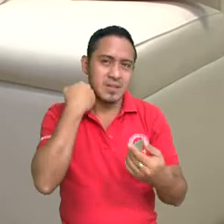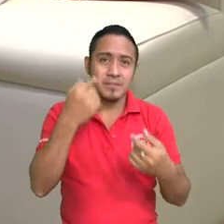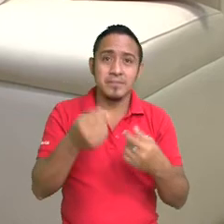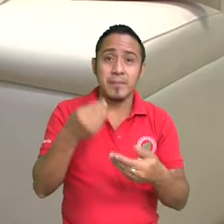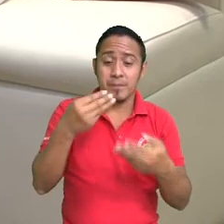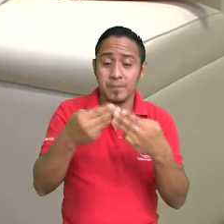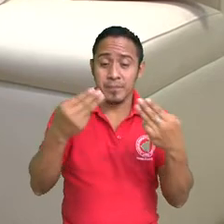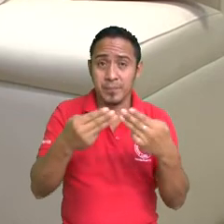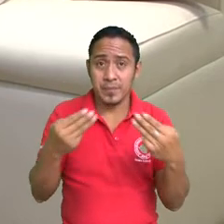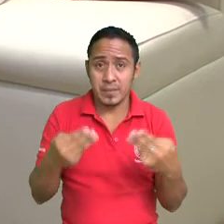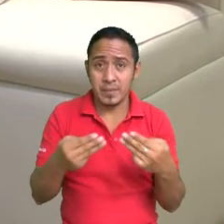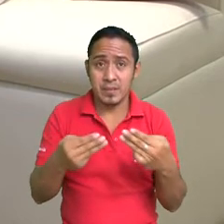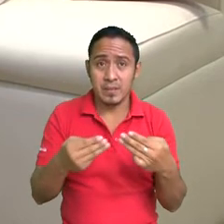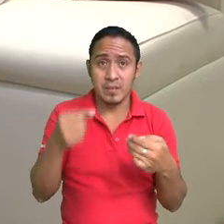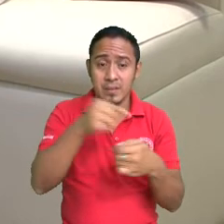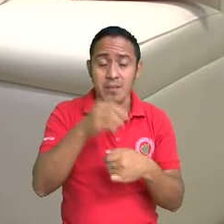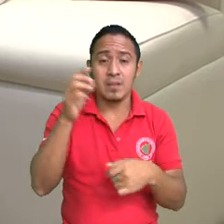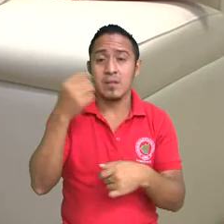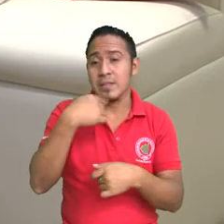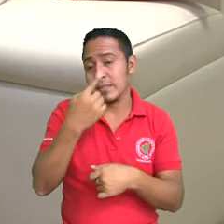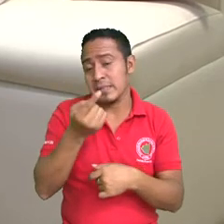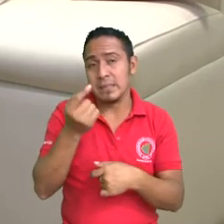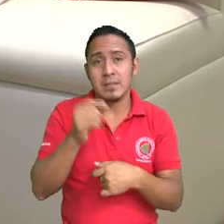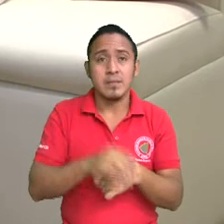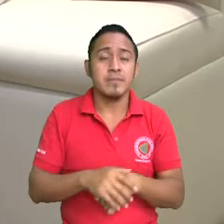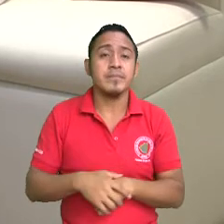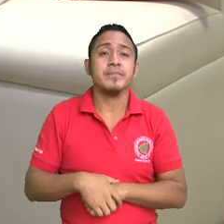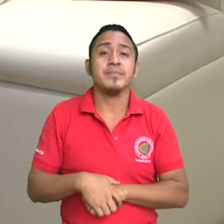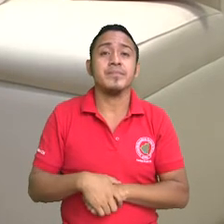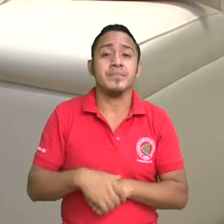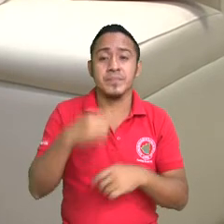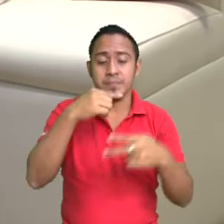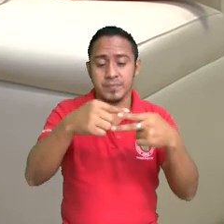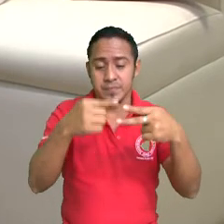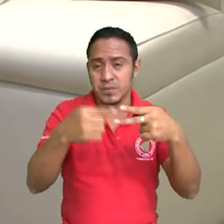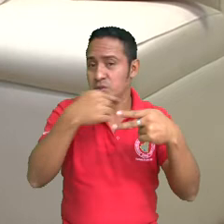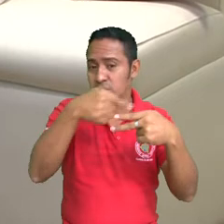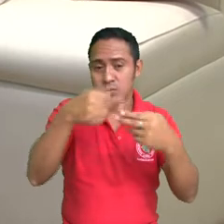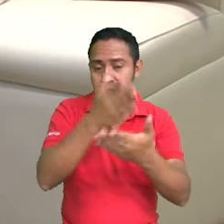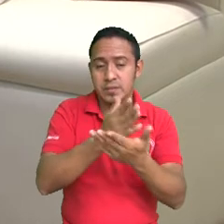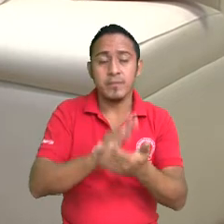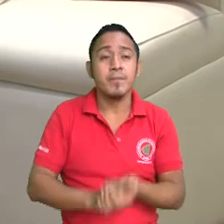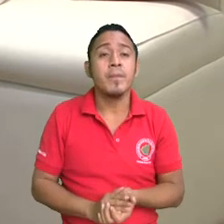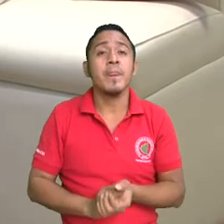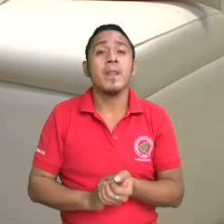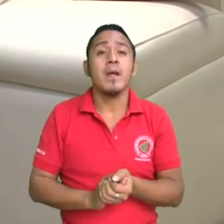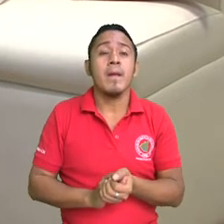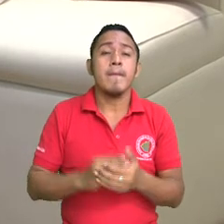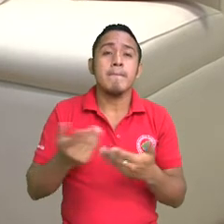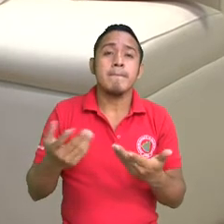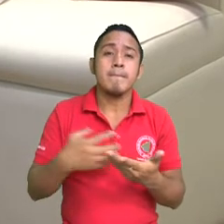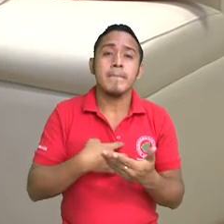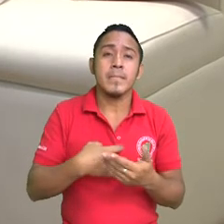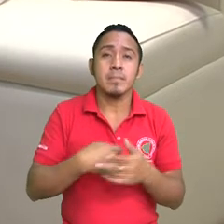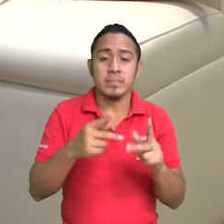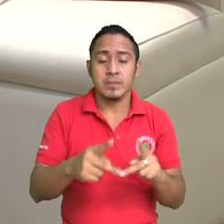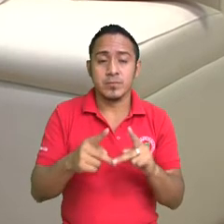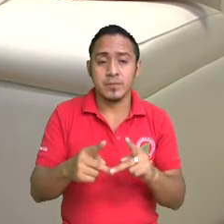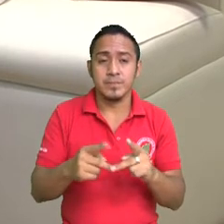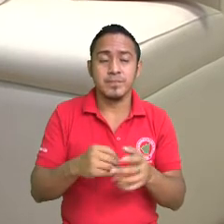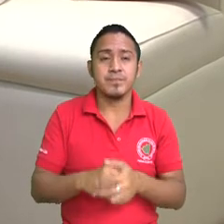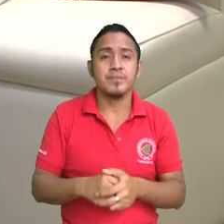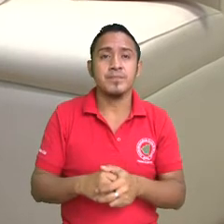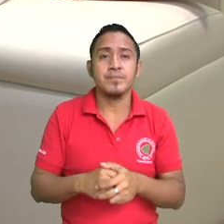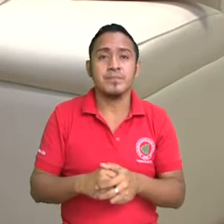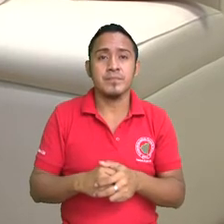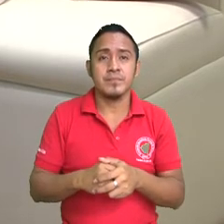de material que te está recomendando el oftalmólogo o que te está recomendando el optómetra. Lo que generalmente hacen los pacientes es